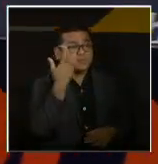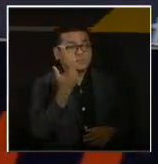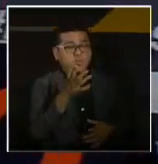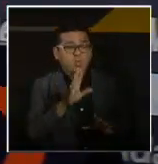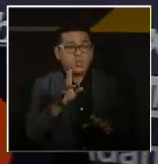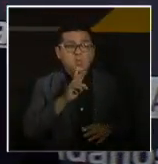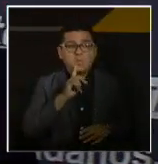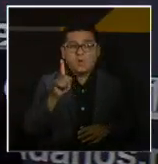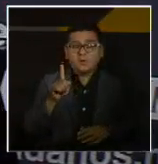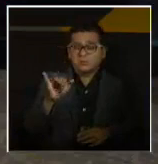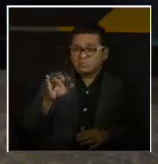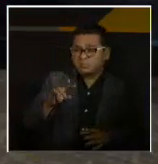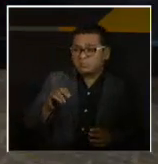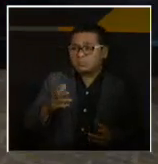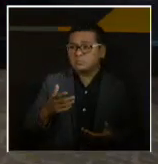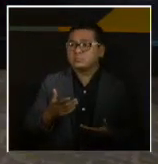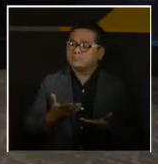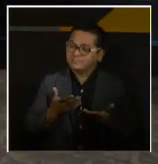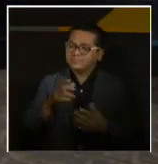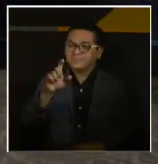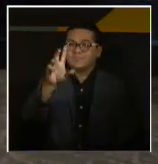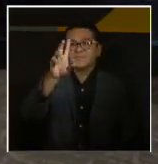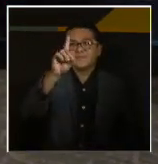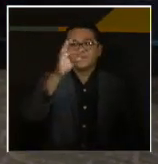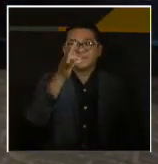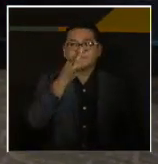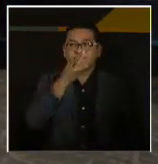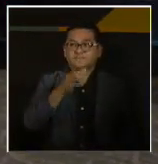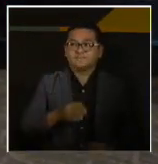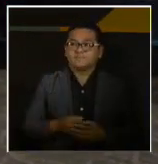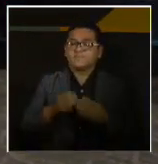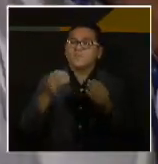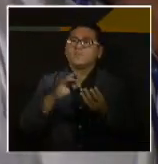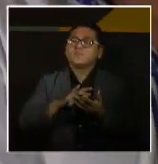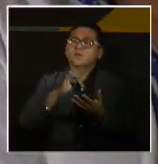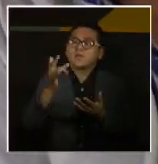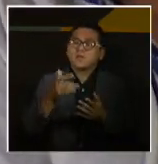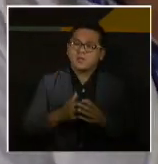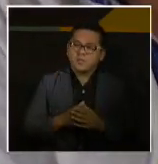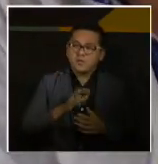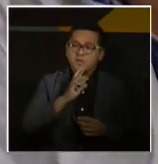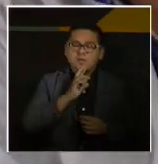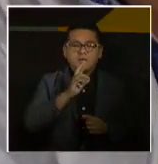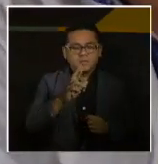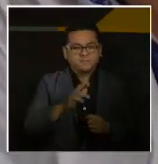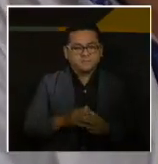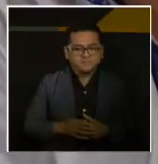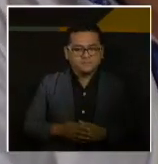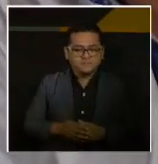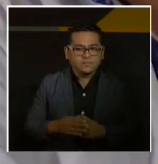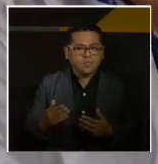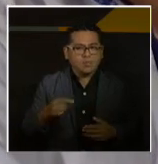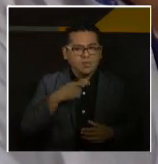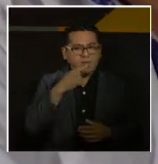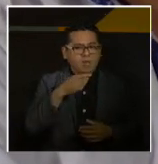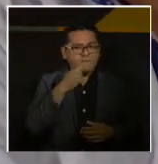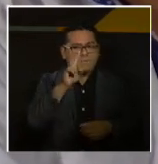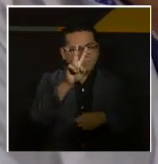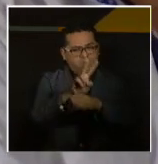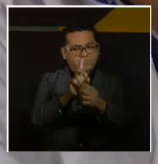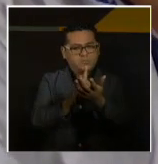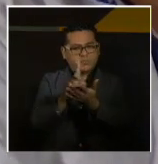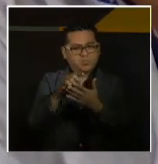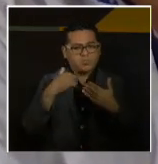hacer uso de tu derecho a réplica? Adelante, tienes 30 segundos. Sí, muchas gracias por la respuesta. Cuando se habla de proteger